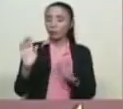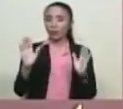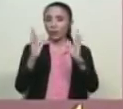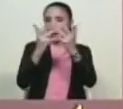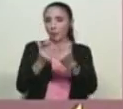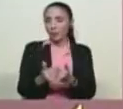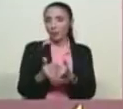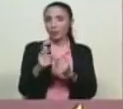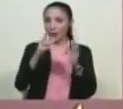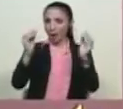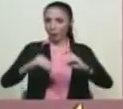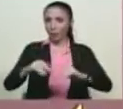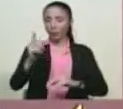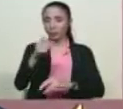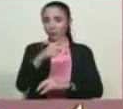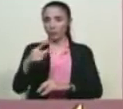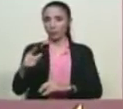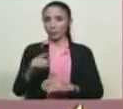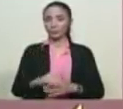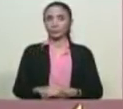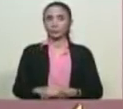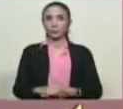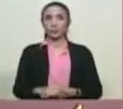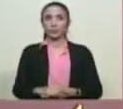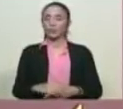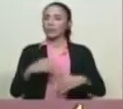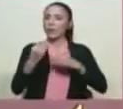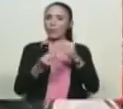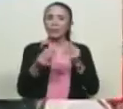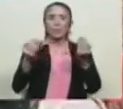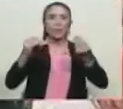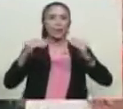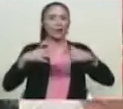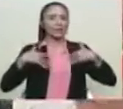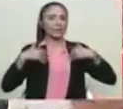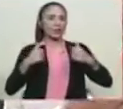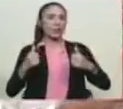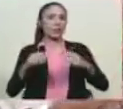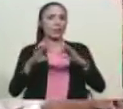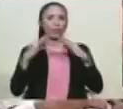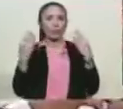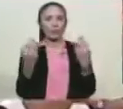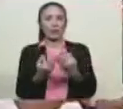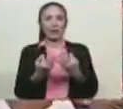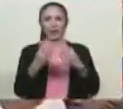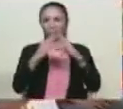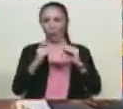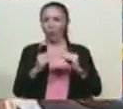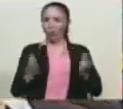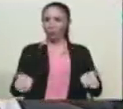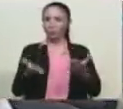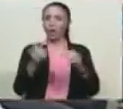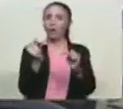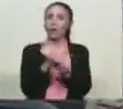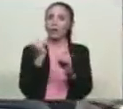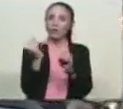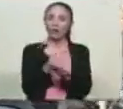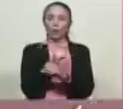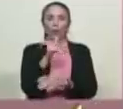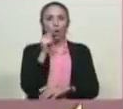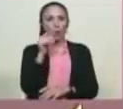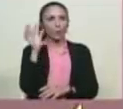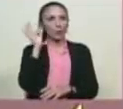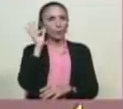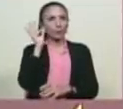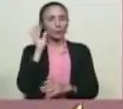¿Están de acuerdo? Vamos a hacer más por la salud de la familia, de los trabajadores y